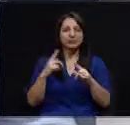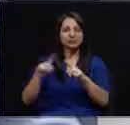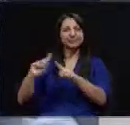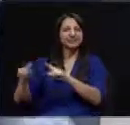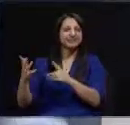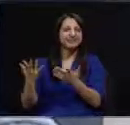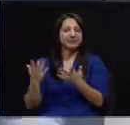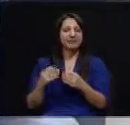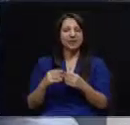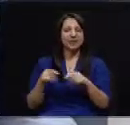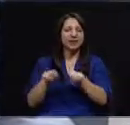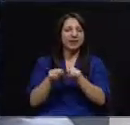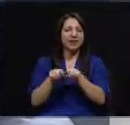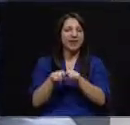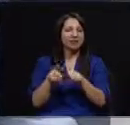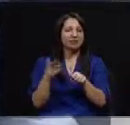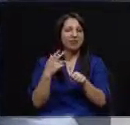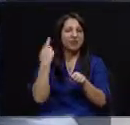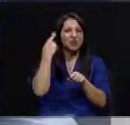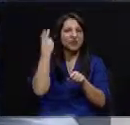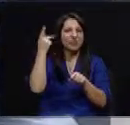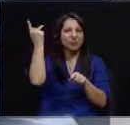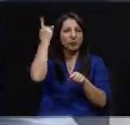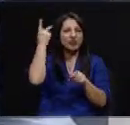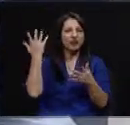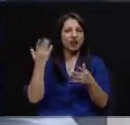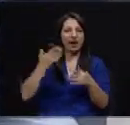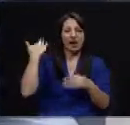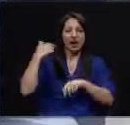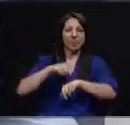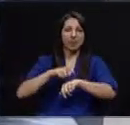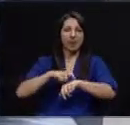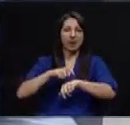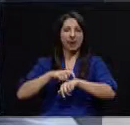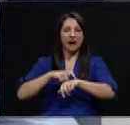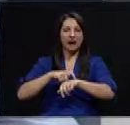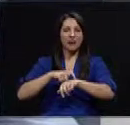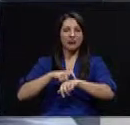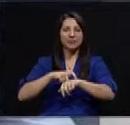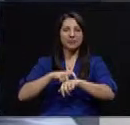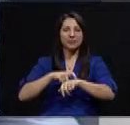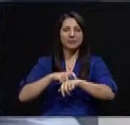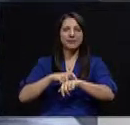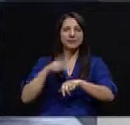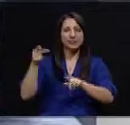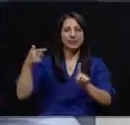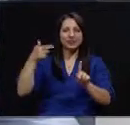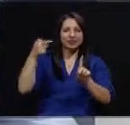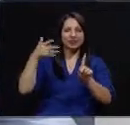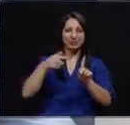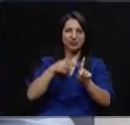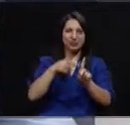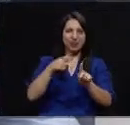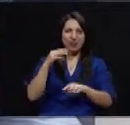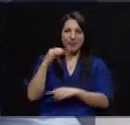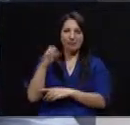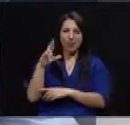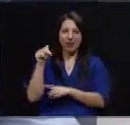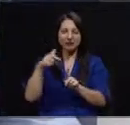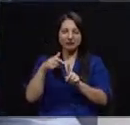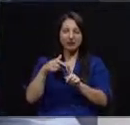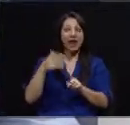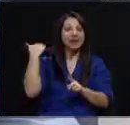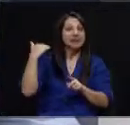muchas índoles, inclusive por razones políticas en la época del mismo fusilamiento de Mora,